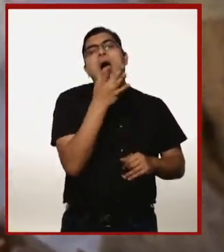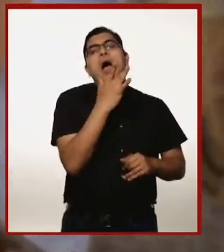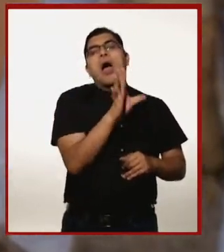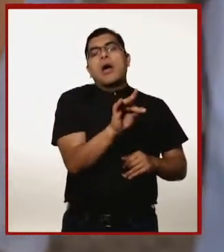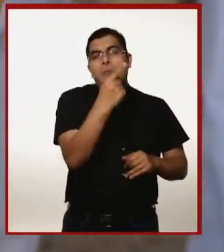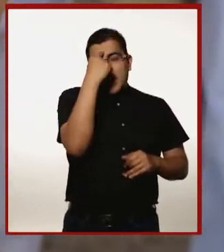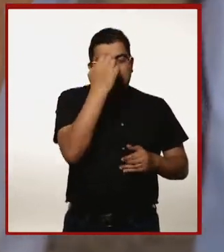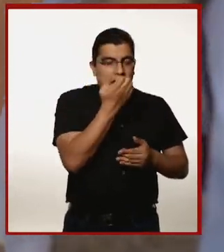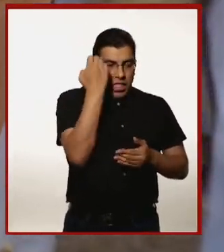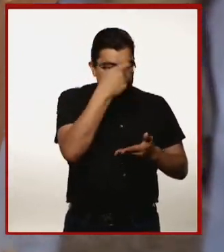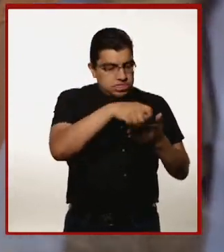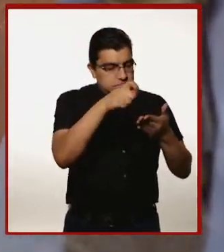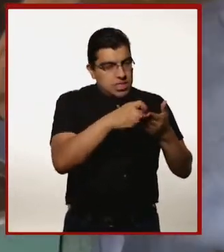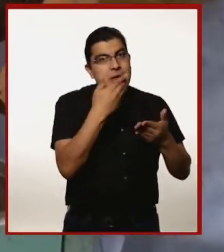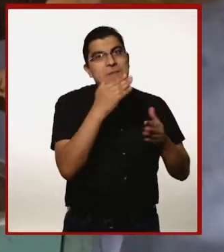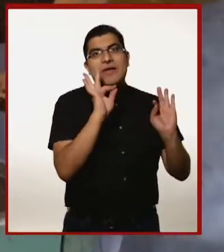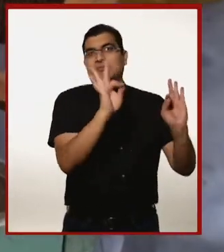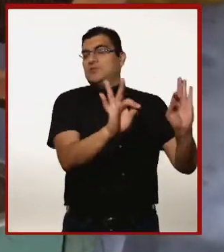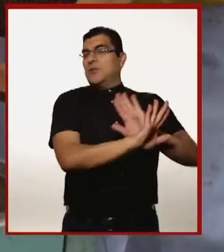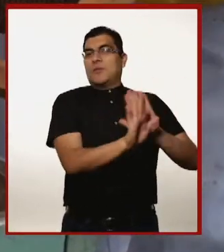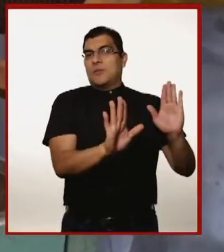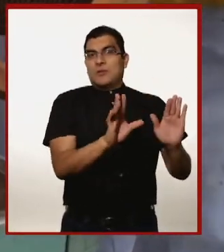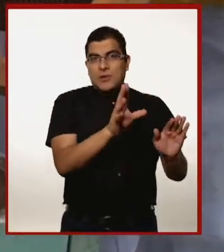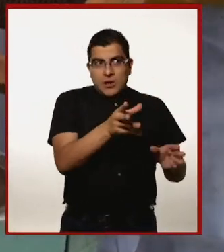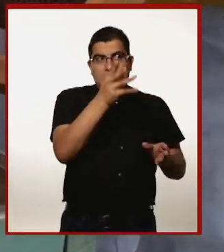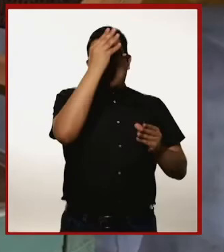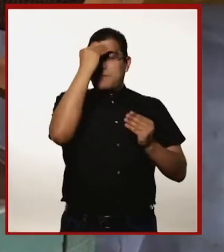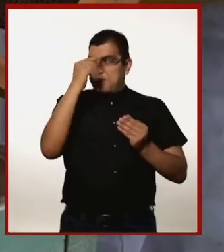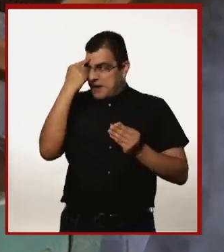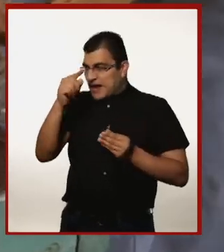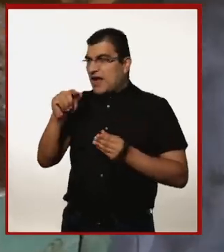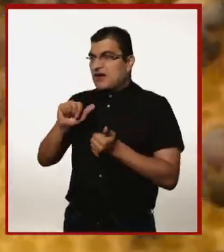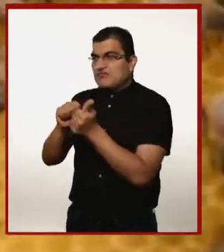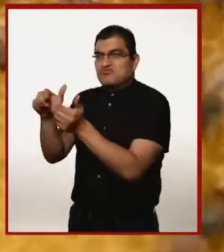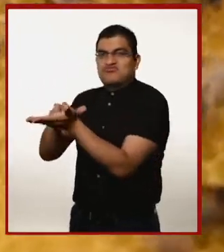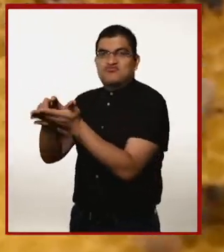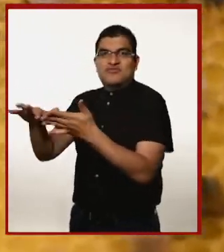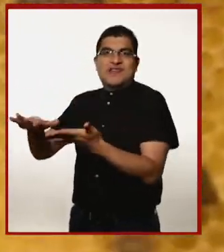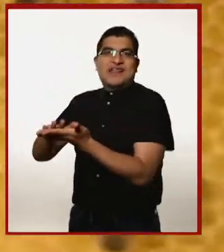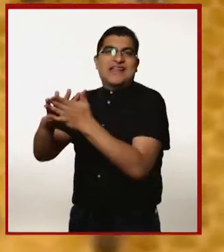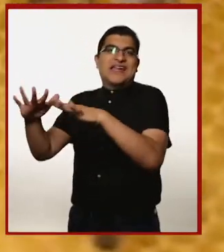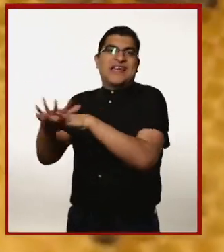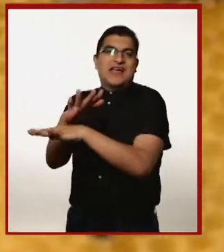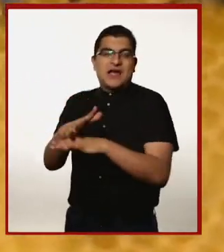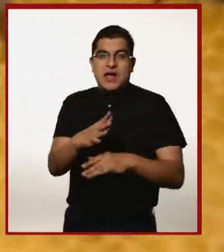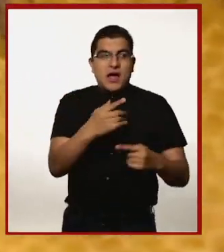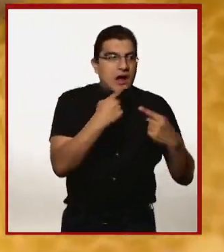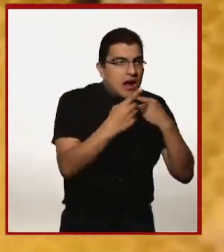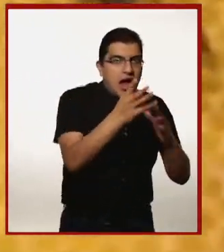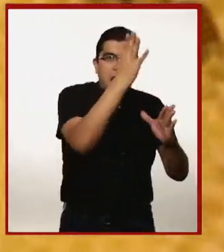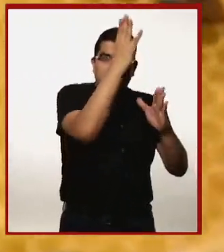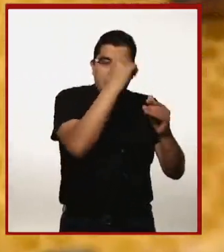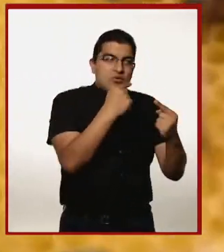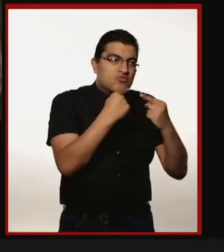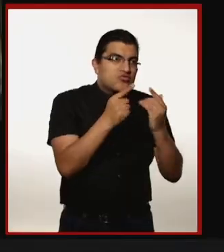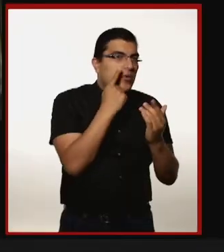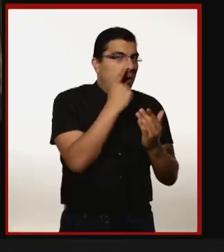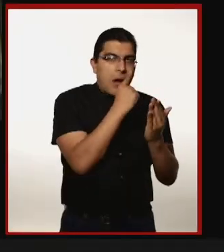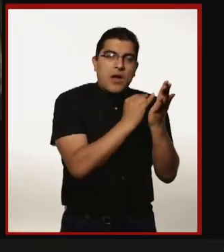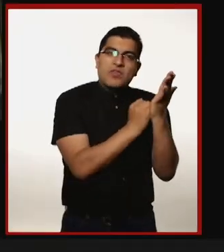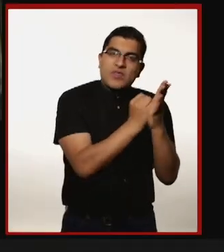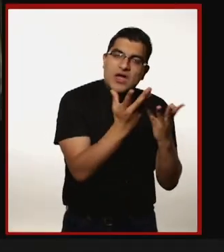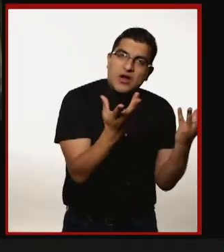algo que aprendí para un examen, sino pues que en realidad lo aprendí para ir a transformar. Porque el ponernos de acuerdo, el